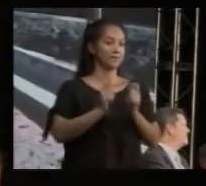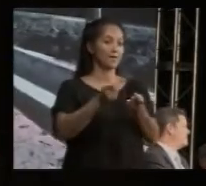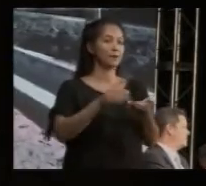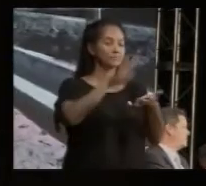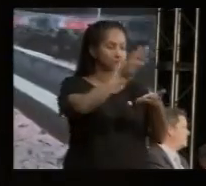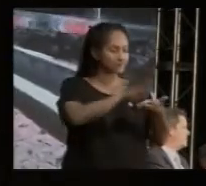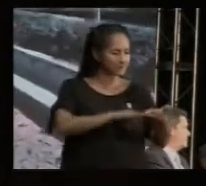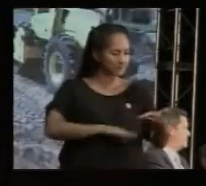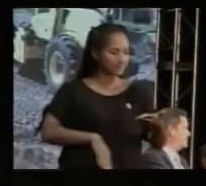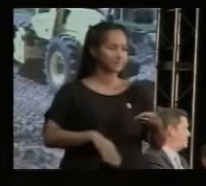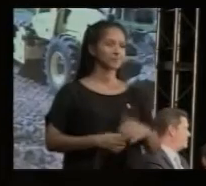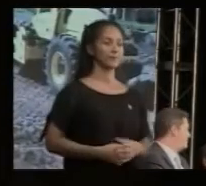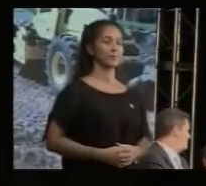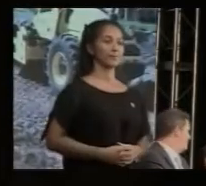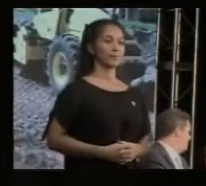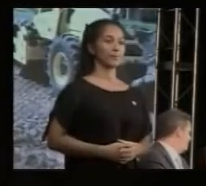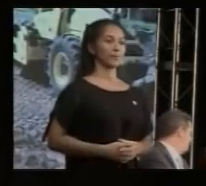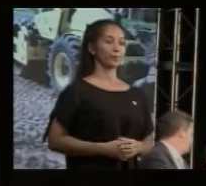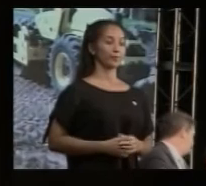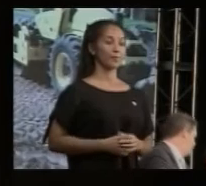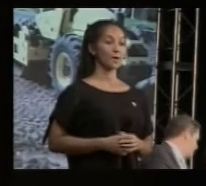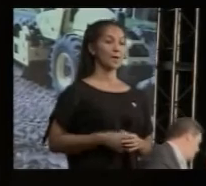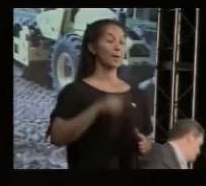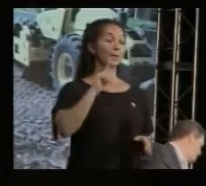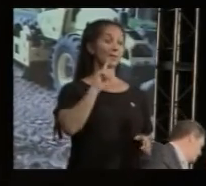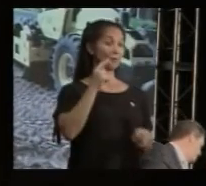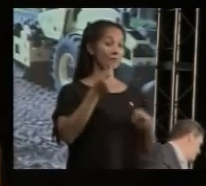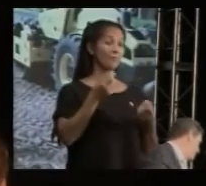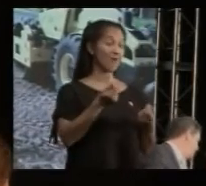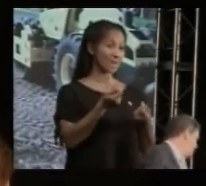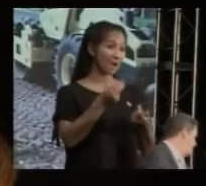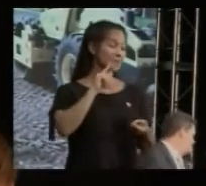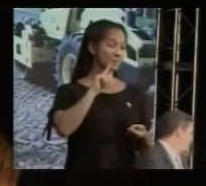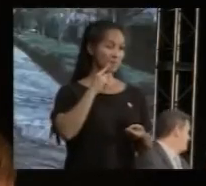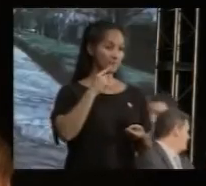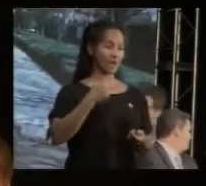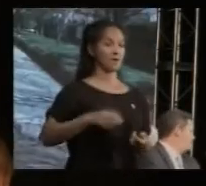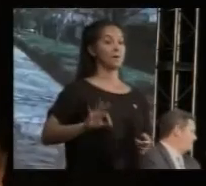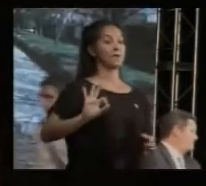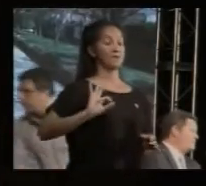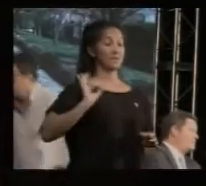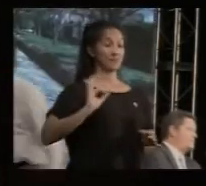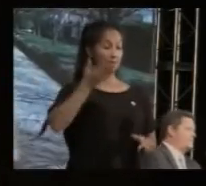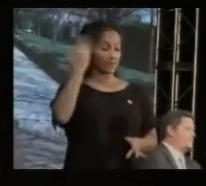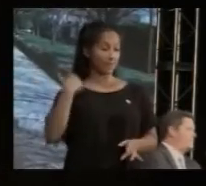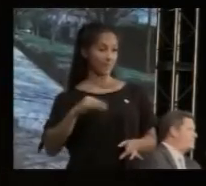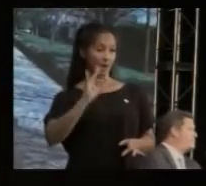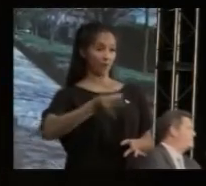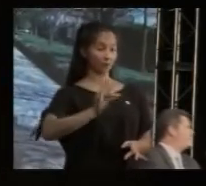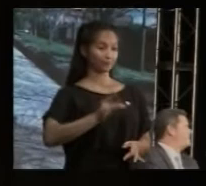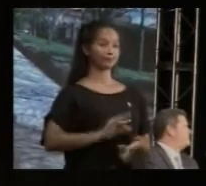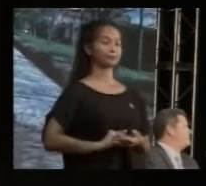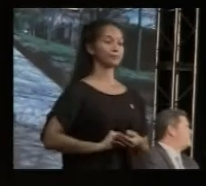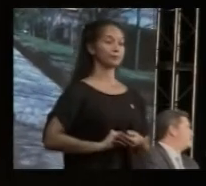detallado. En materia de finanzas municipales quiero informar que al 31 de diciembre del año pasado